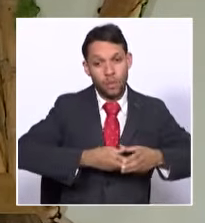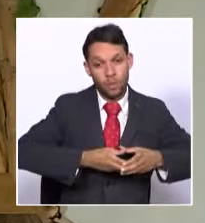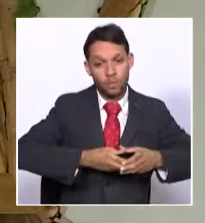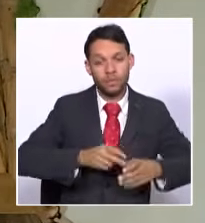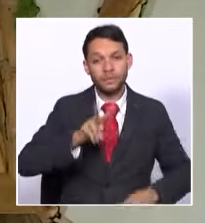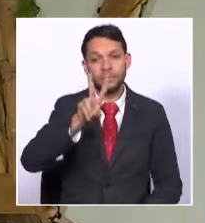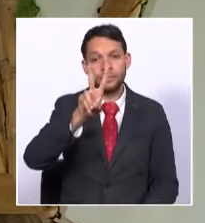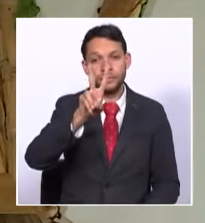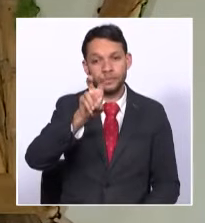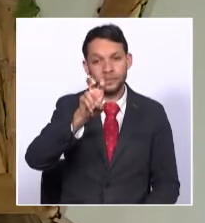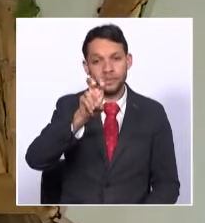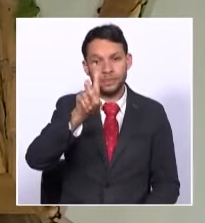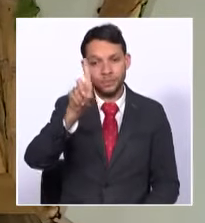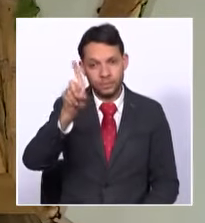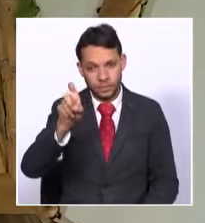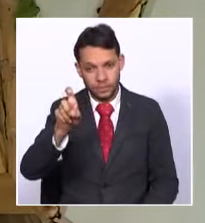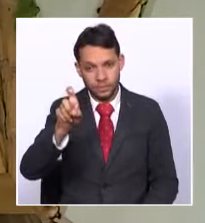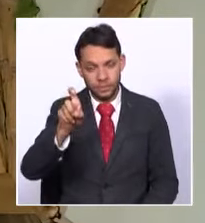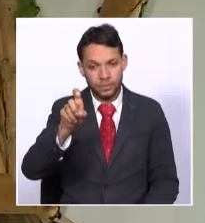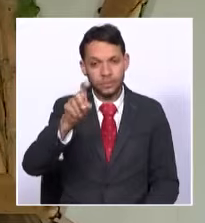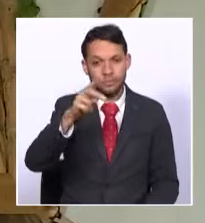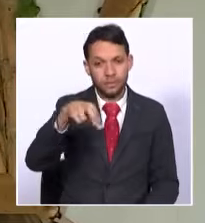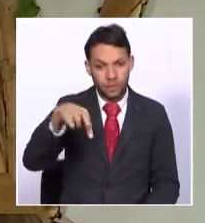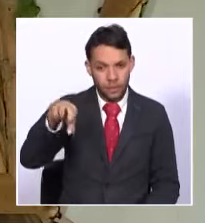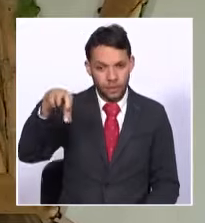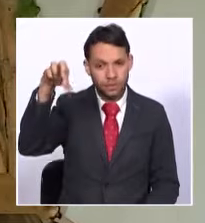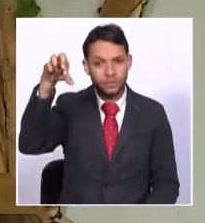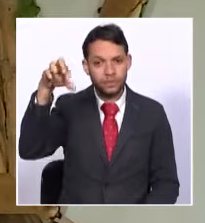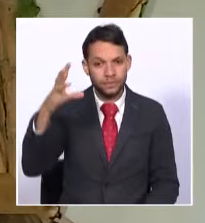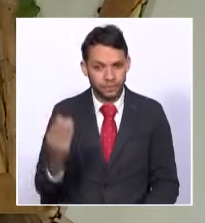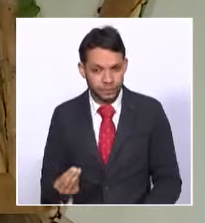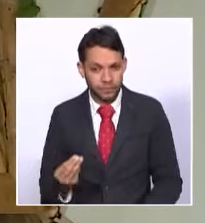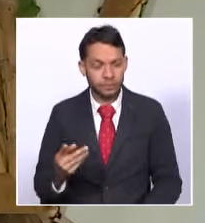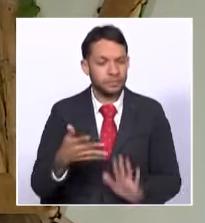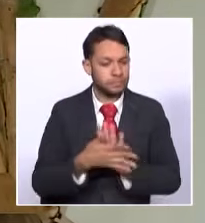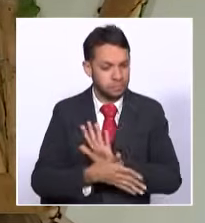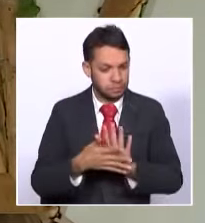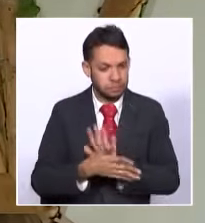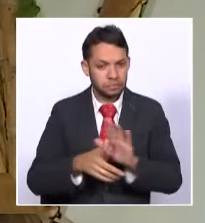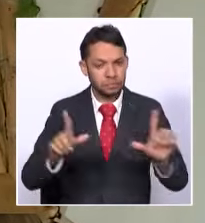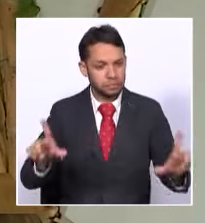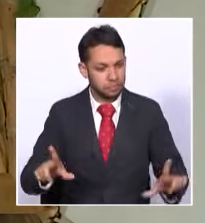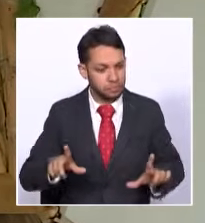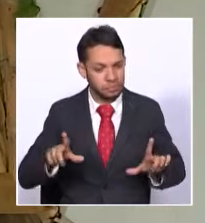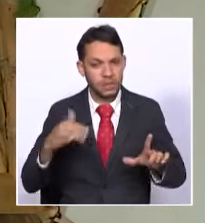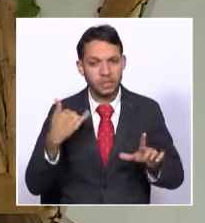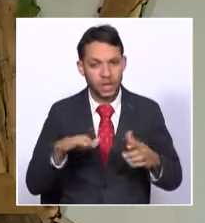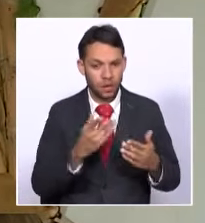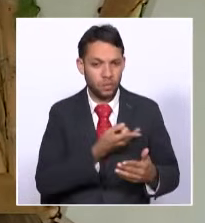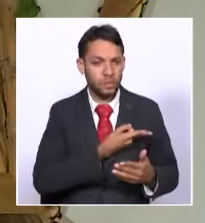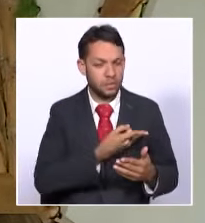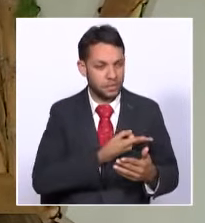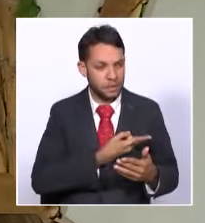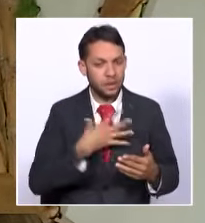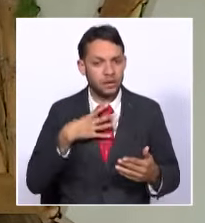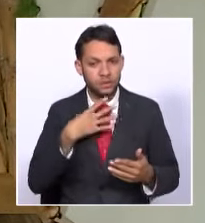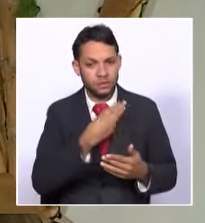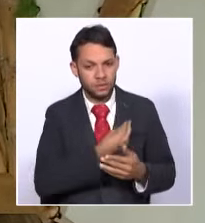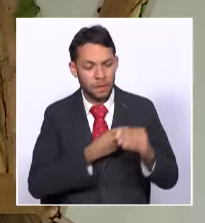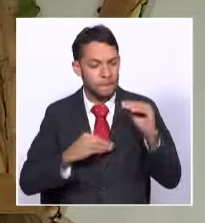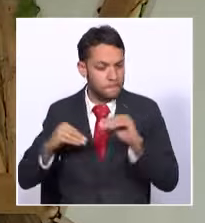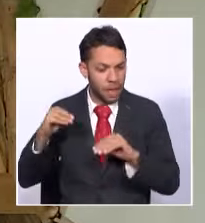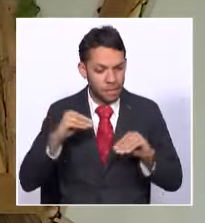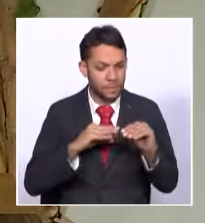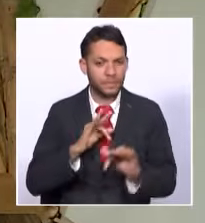76 profesionales de la salud, nuestros parques de la salud, todos con formación ortodoxa, pero hemos encontrado en este tipo de